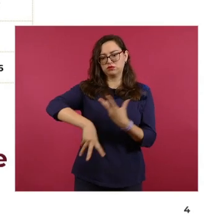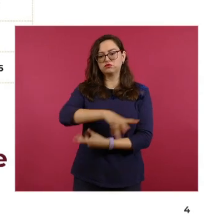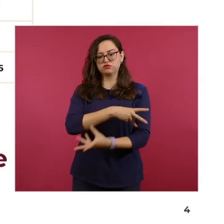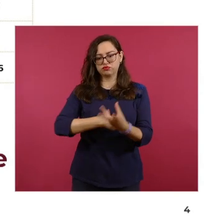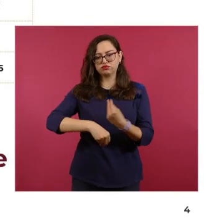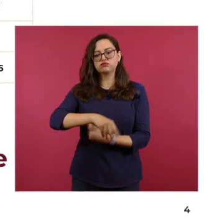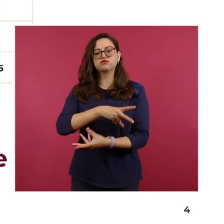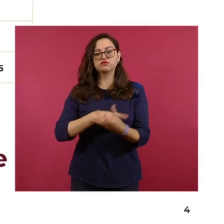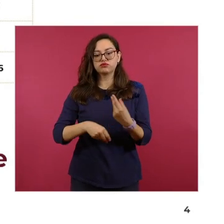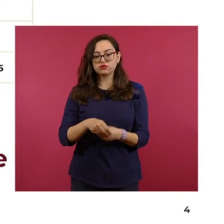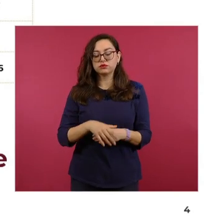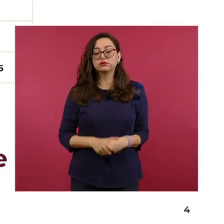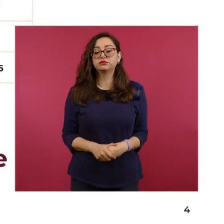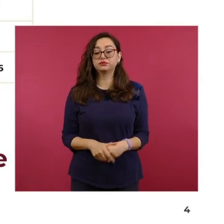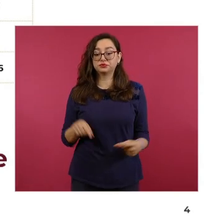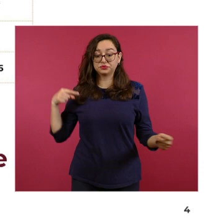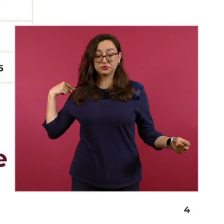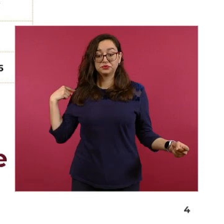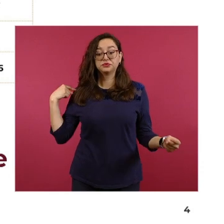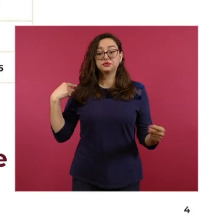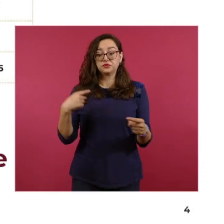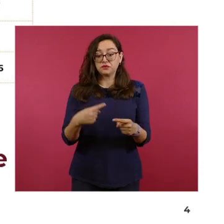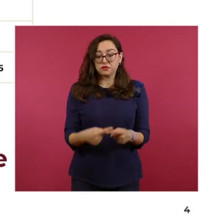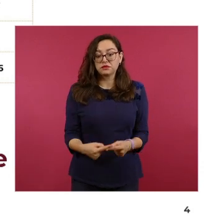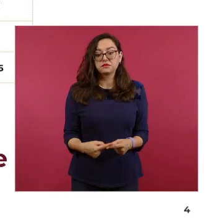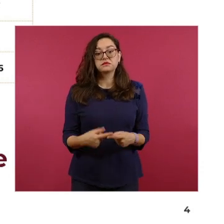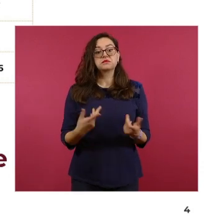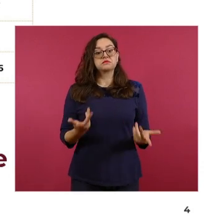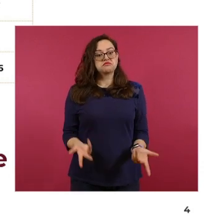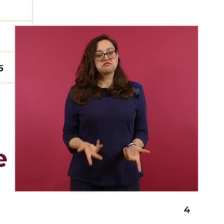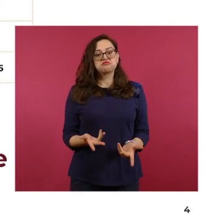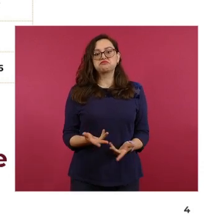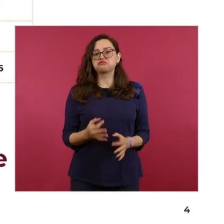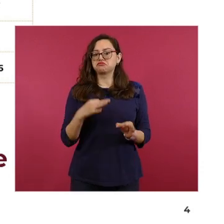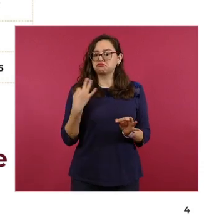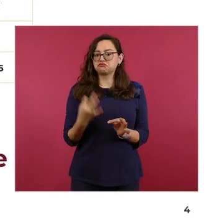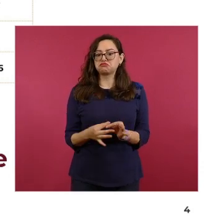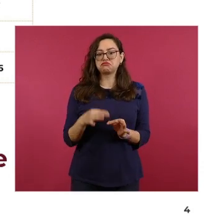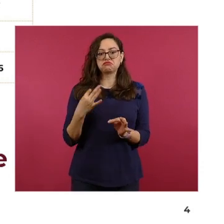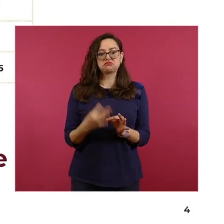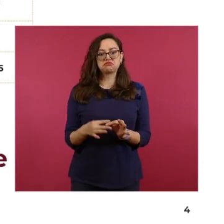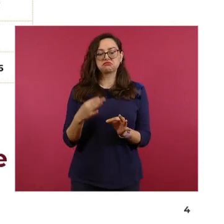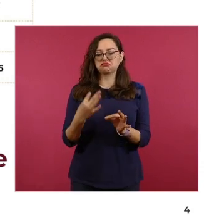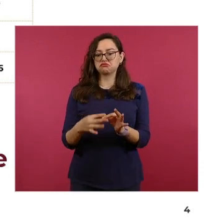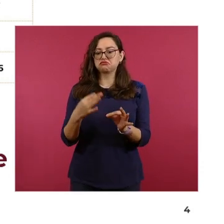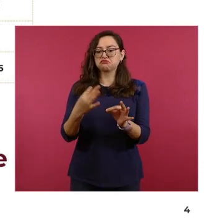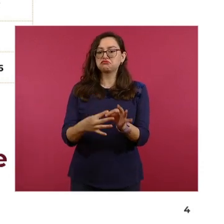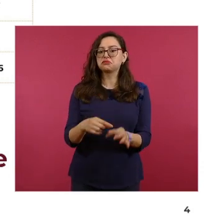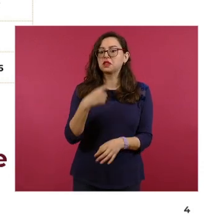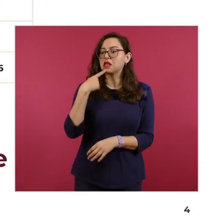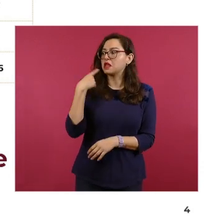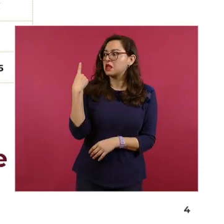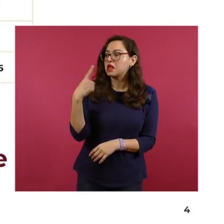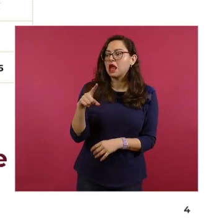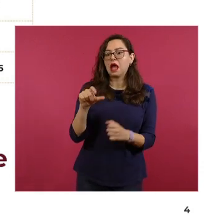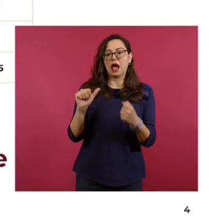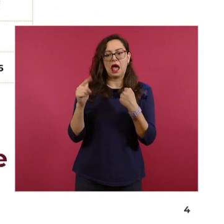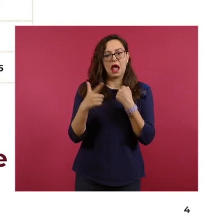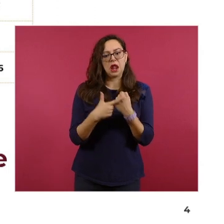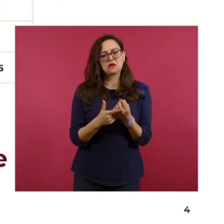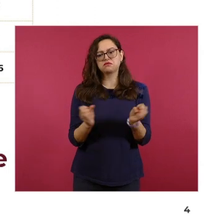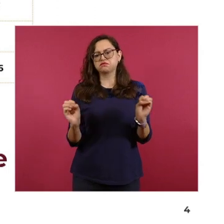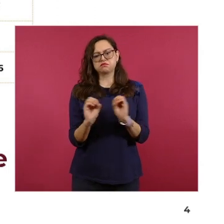administración y hasta la fecha no se tiene ninguna queja, ni siquiera inconformidad sobre nuestros procesos